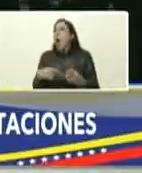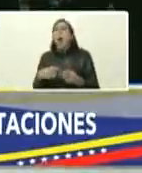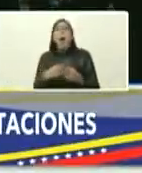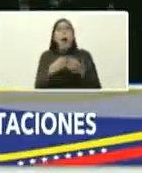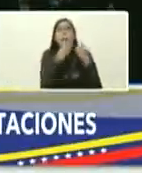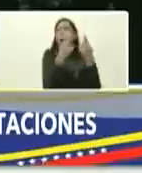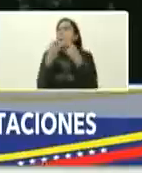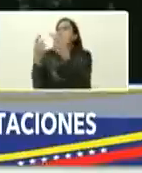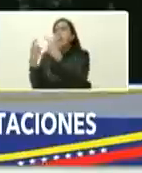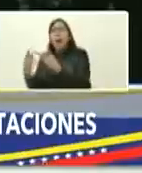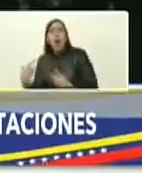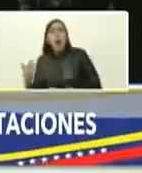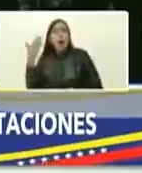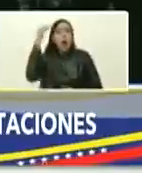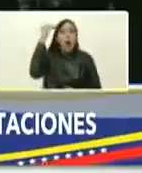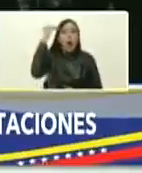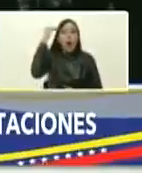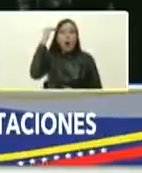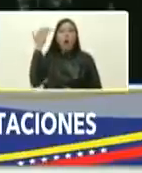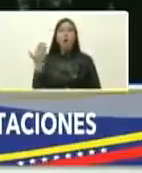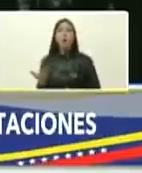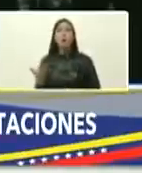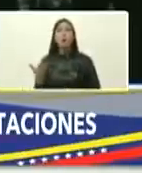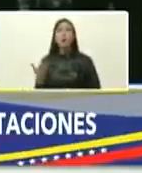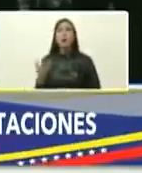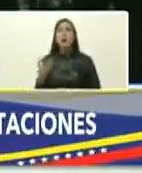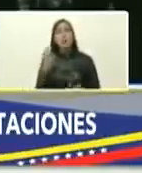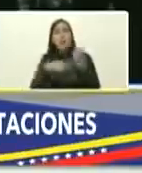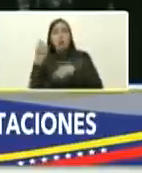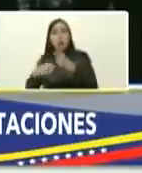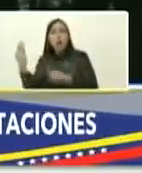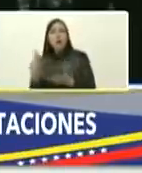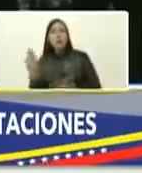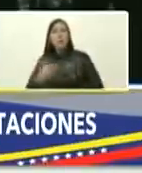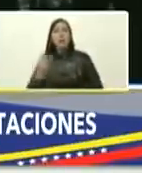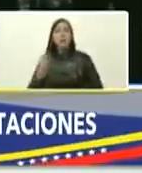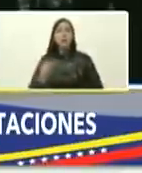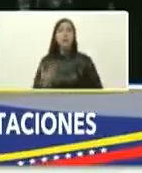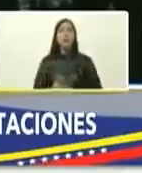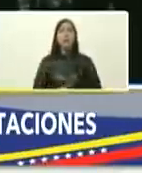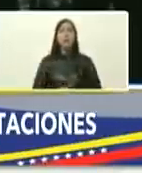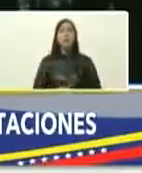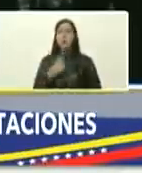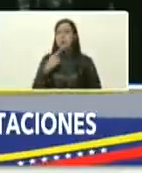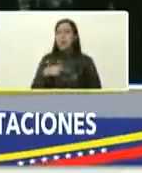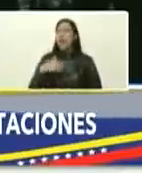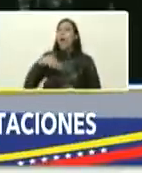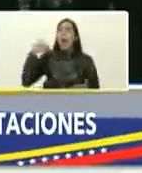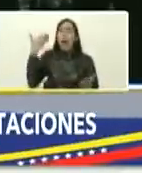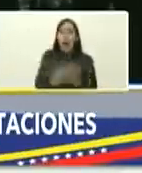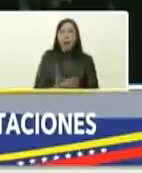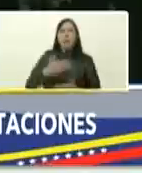vamos a estar con esa mentalidad petrolera dependiente? Dígame, ¿hasta cuándo, pues?